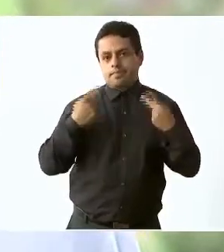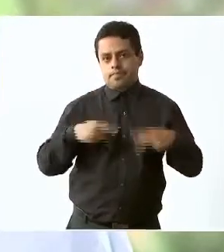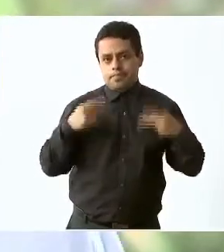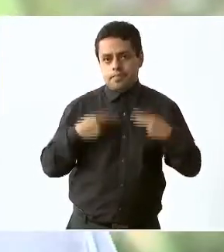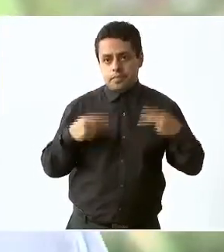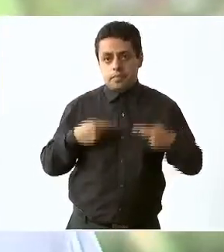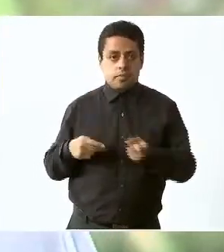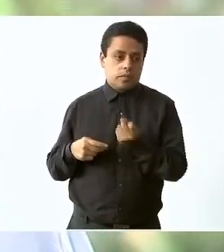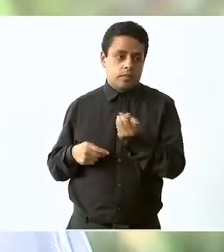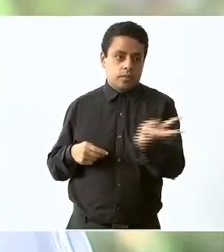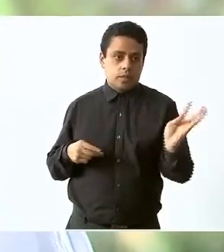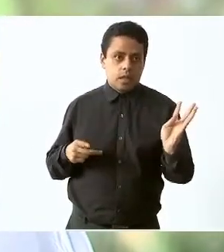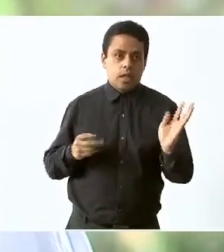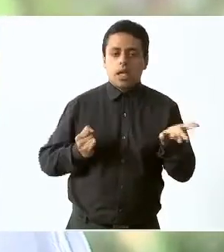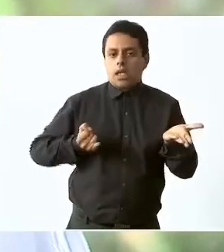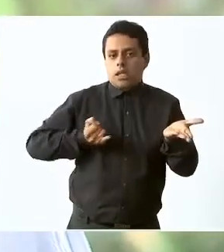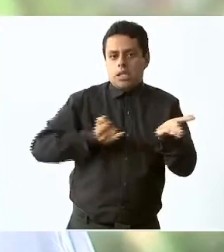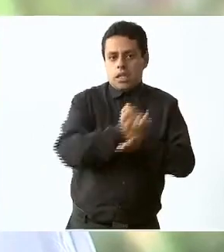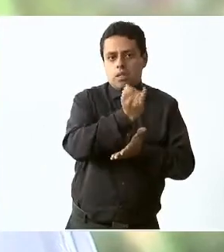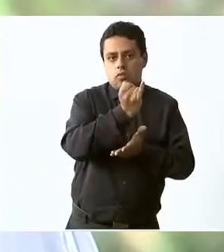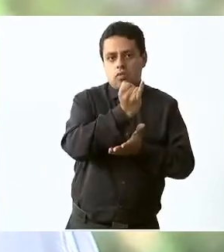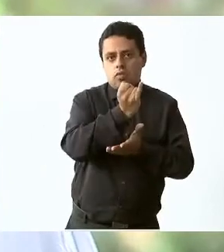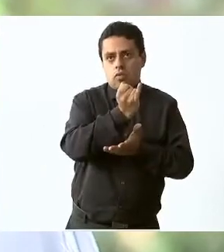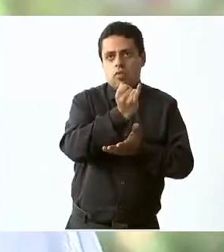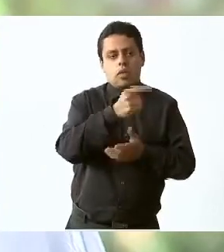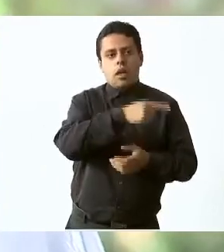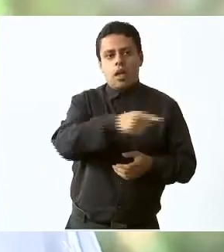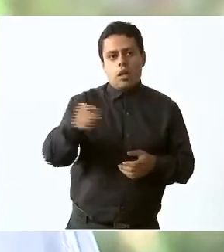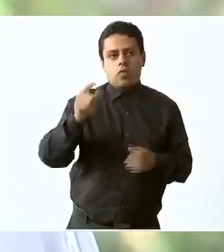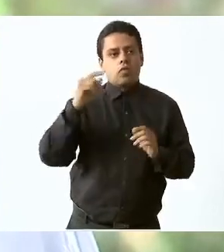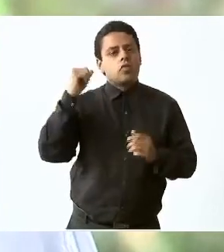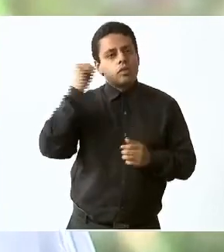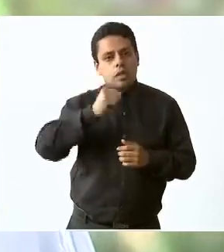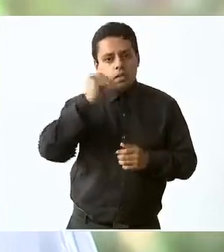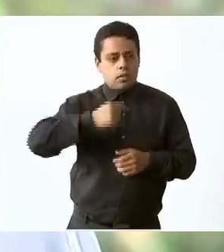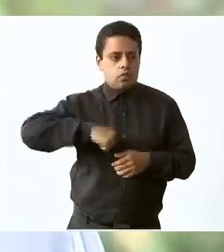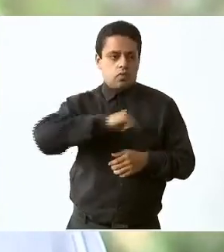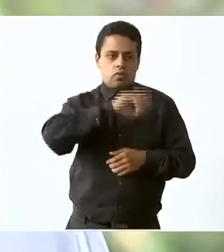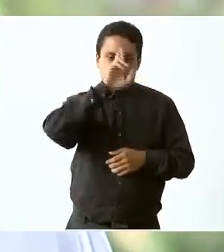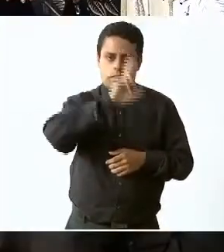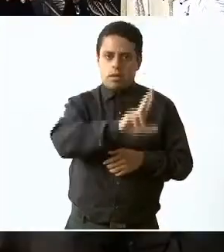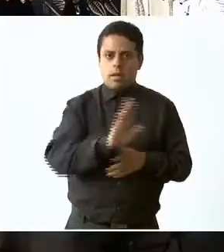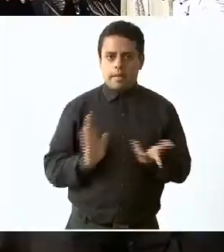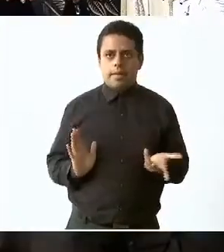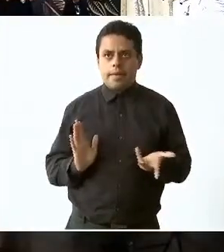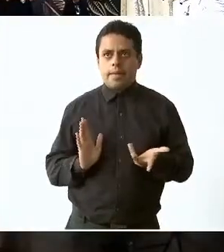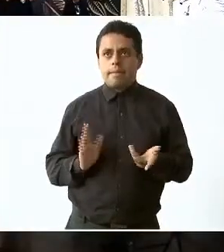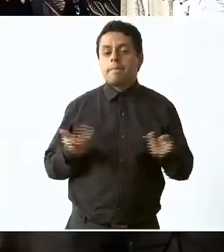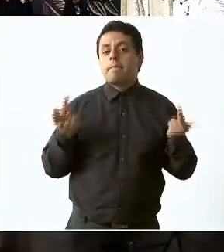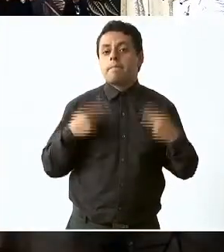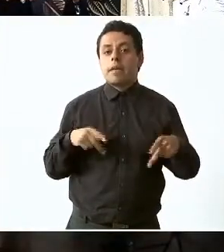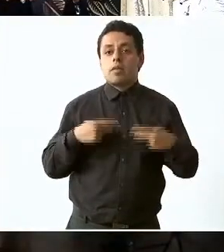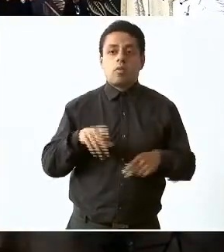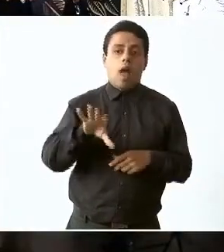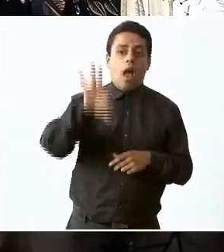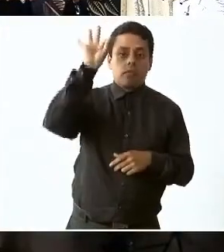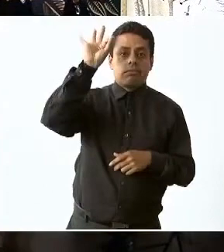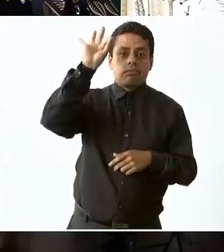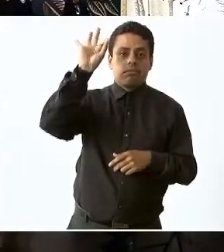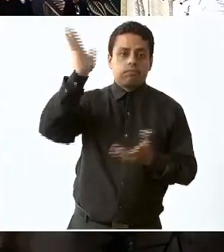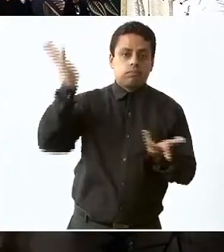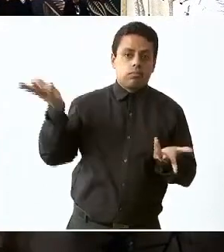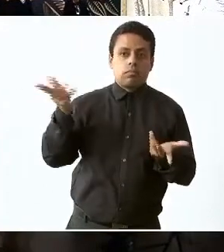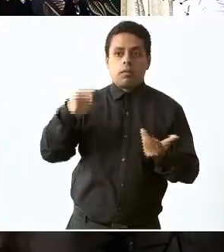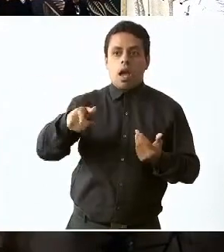voluntad y la decisión de los ciudadanos siempre será respetada y que la libertad para elegir a sus